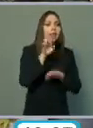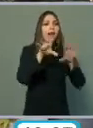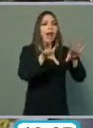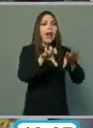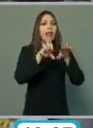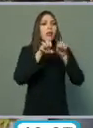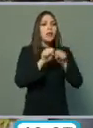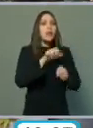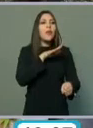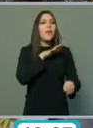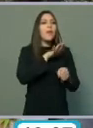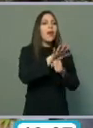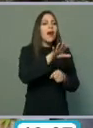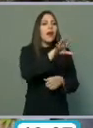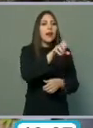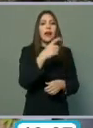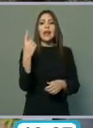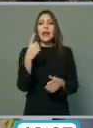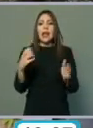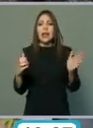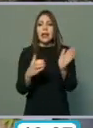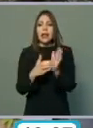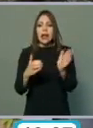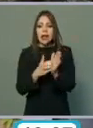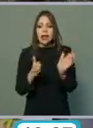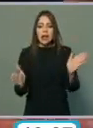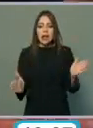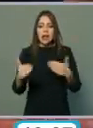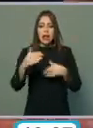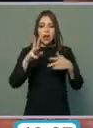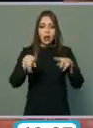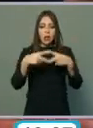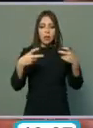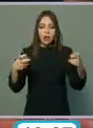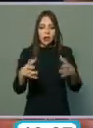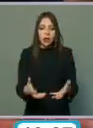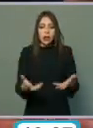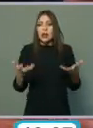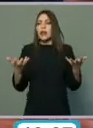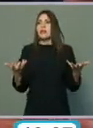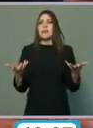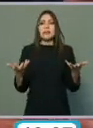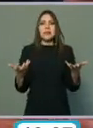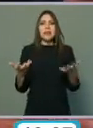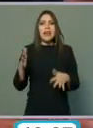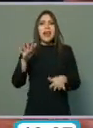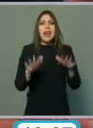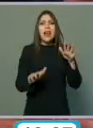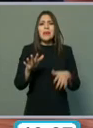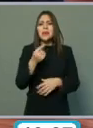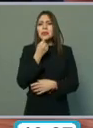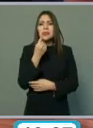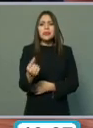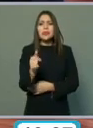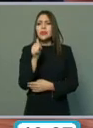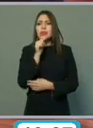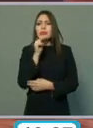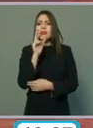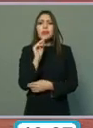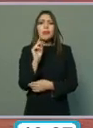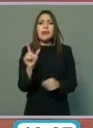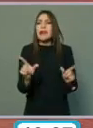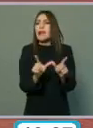con un moño abras y digas, ¡ah! ¿Y ahora qué hago con esto? ¿Qué es eso? Sí. Que quizá el niño ni siquiera está listo ni tiene ganas. Ni los